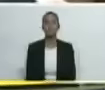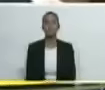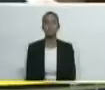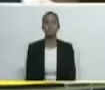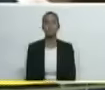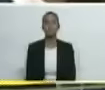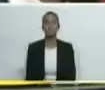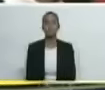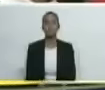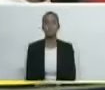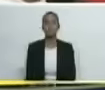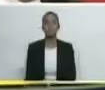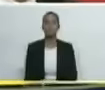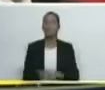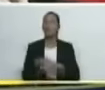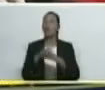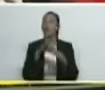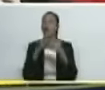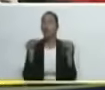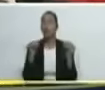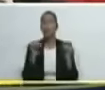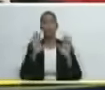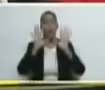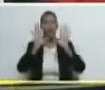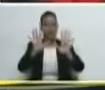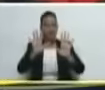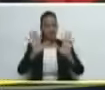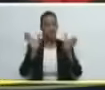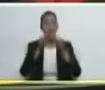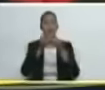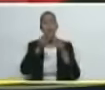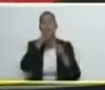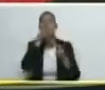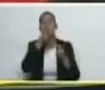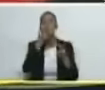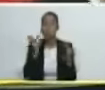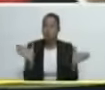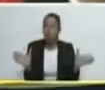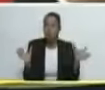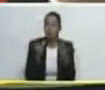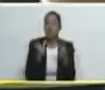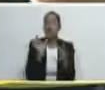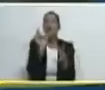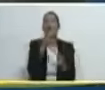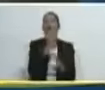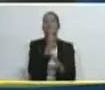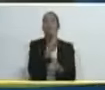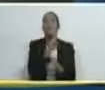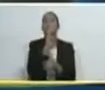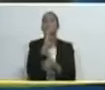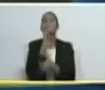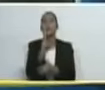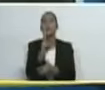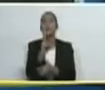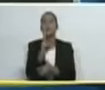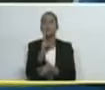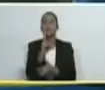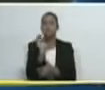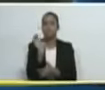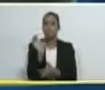A los 10 partidos del gran polo patriótico: Partido Comunista de Venezuela,